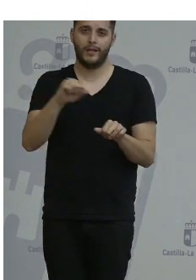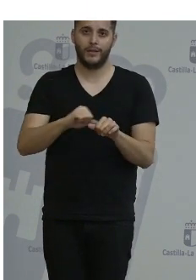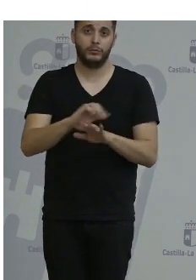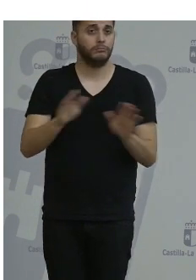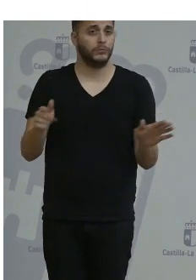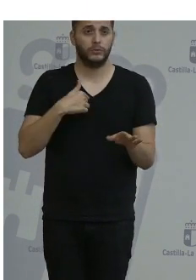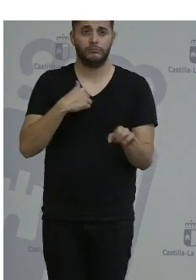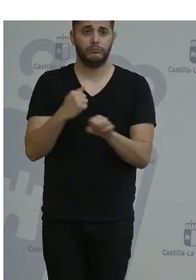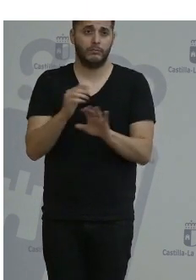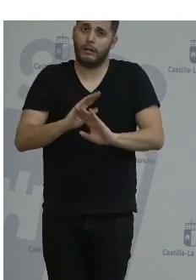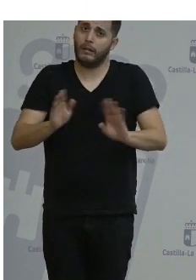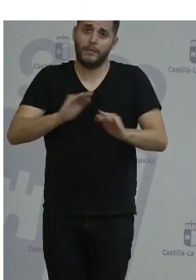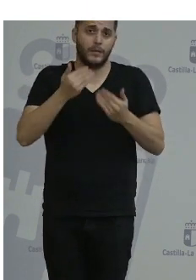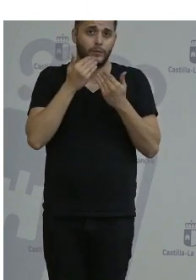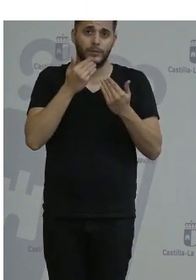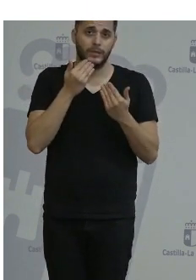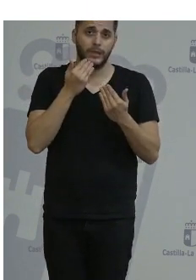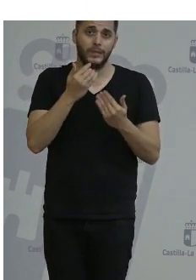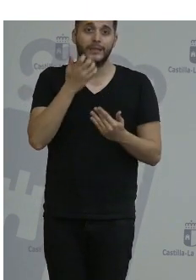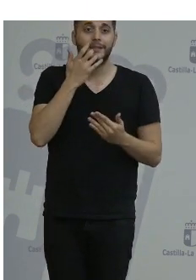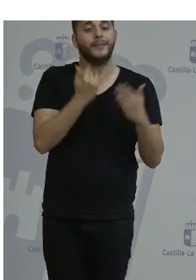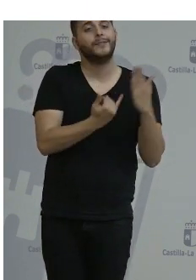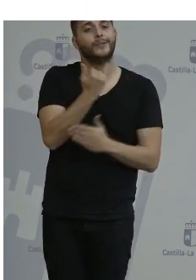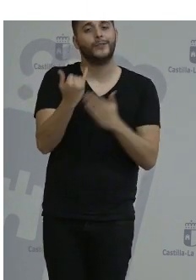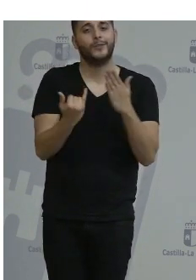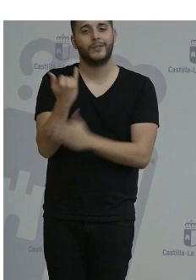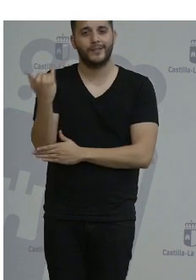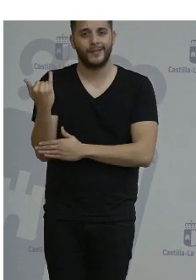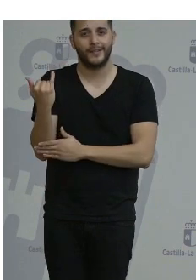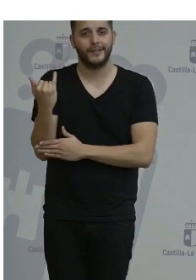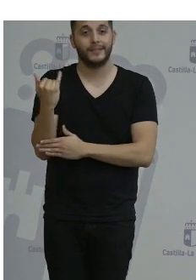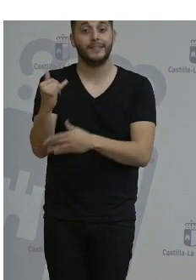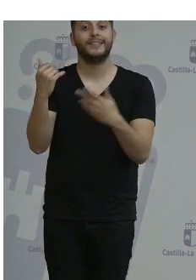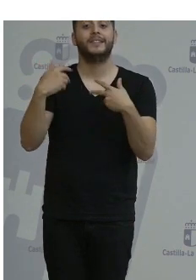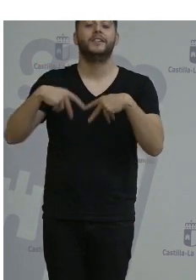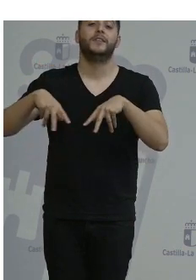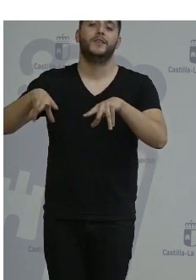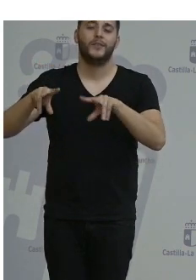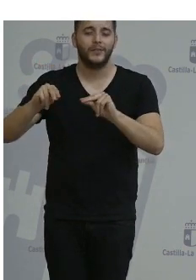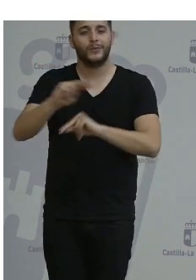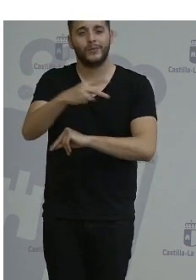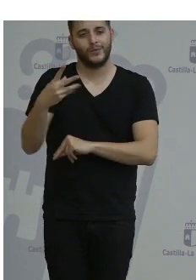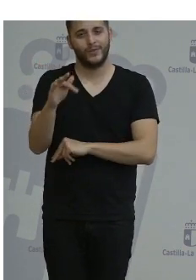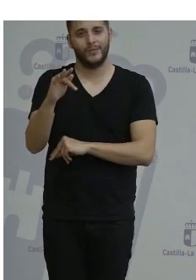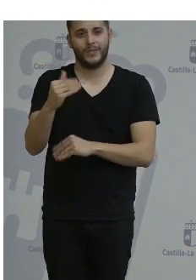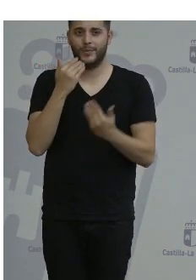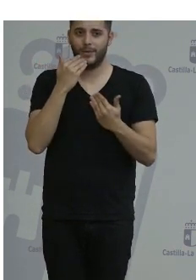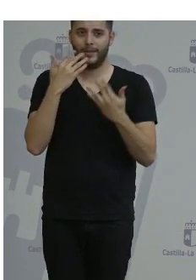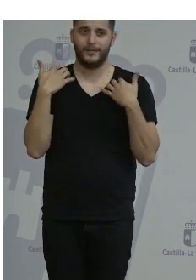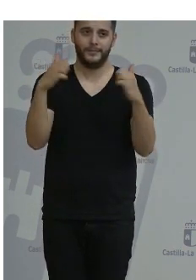por mi parte, nada más. Muchísimas gracias. Y que el seminario termine de una manera muy óptima para todos. Muchas gracias.